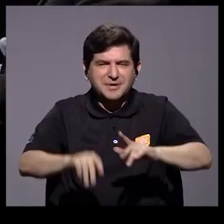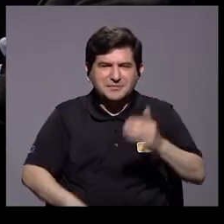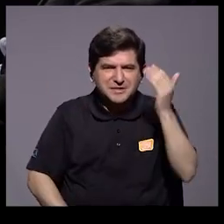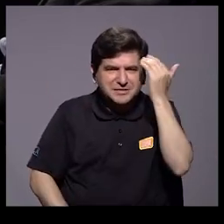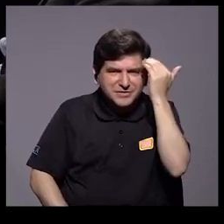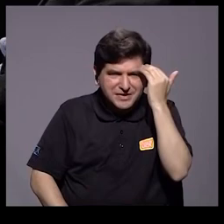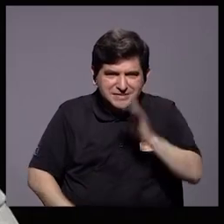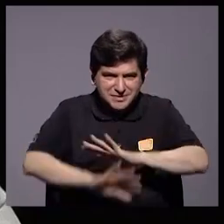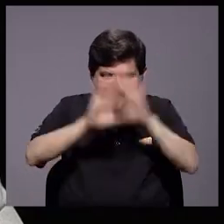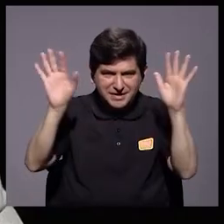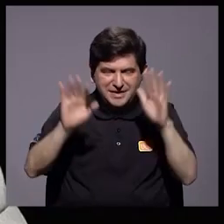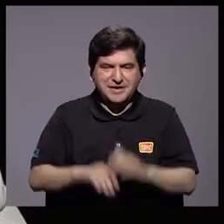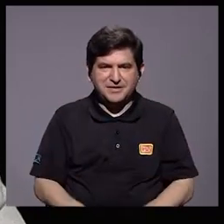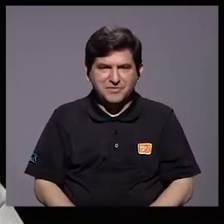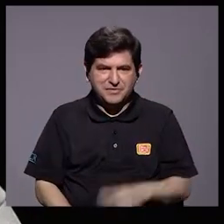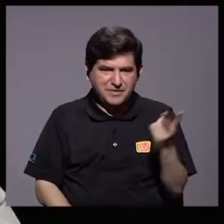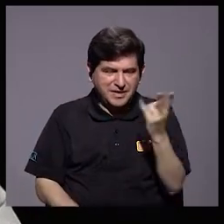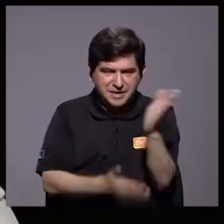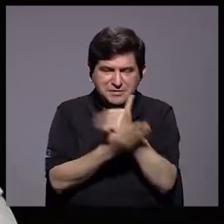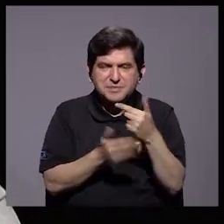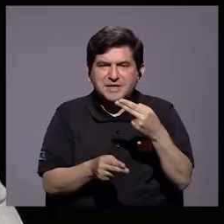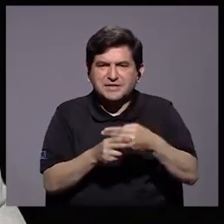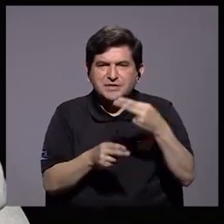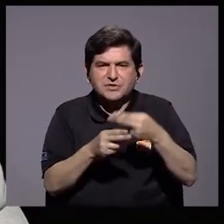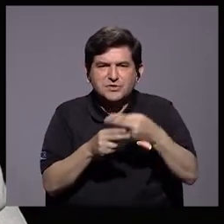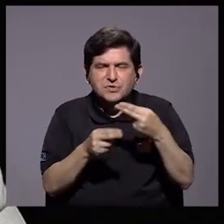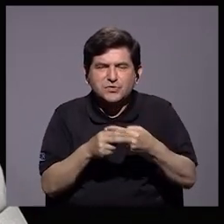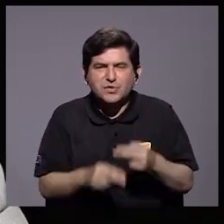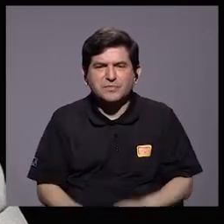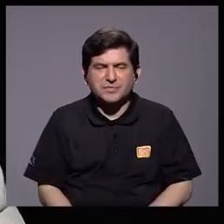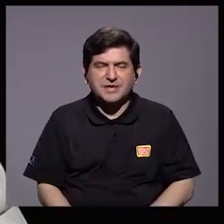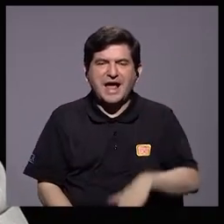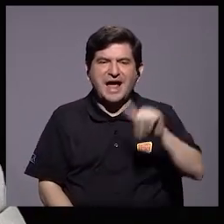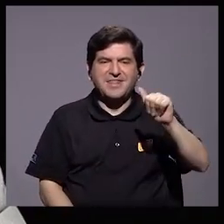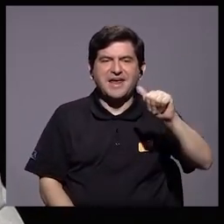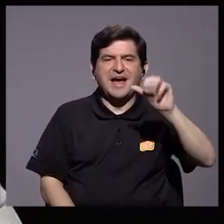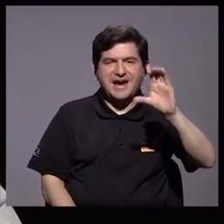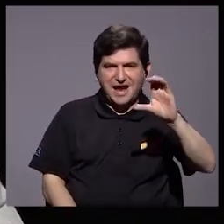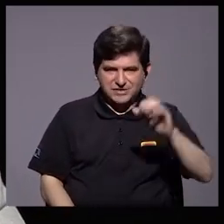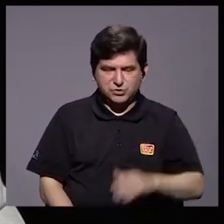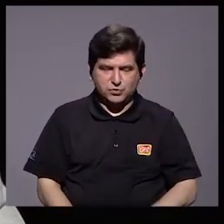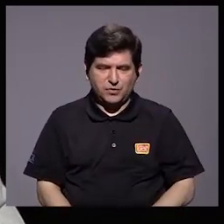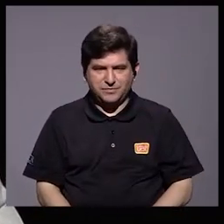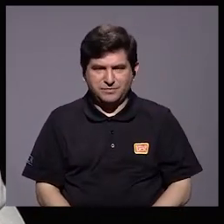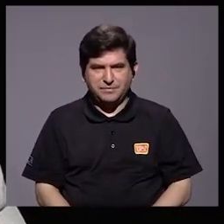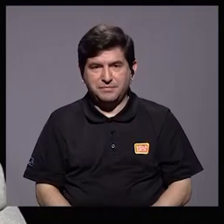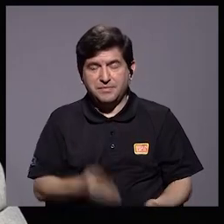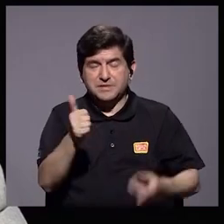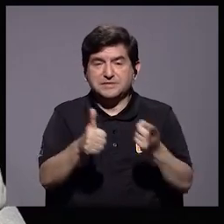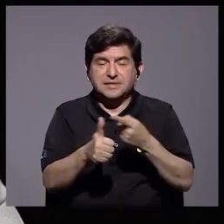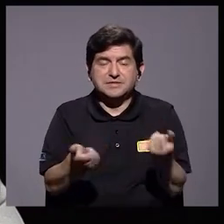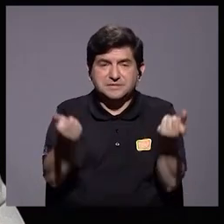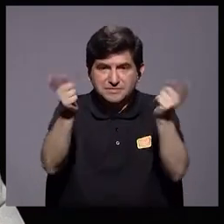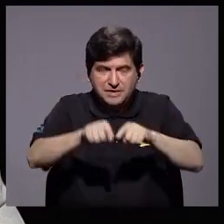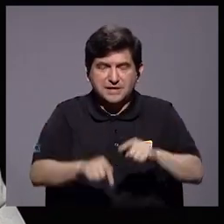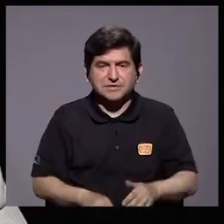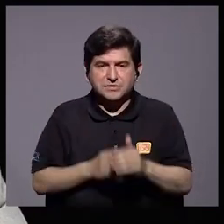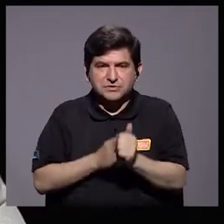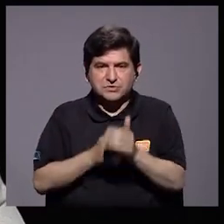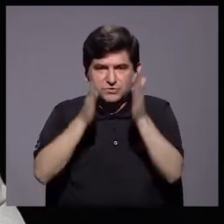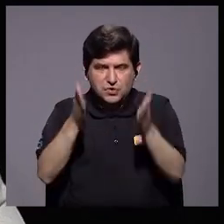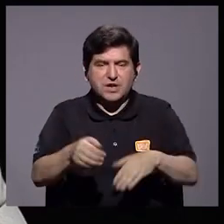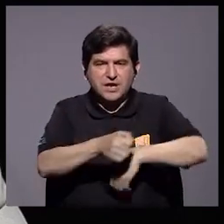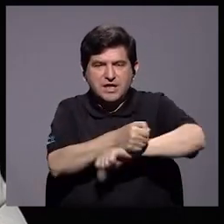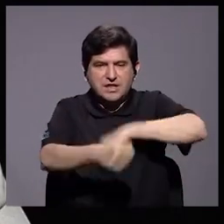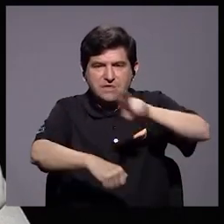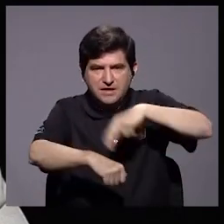bloque 1 y este 2 y quedan muchos nombres desperdigados adrián castró tal vez el primer caso de un dirigente del fútbol